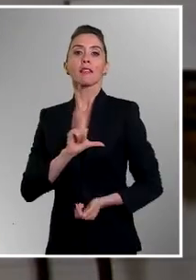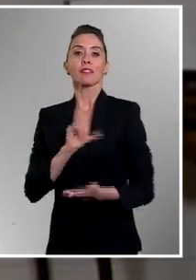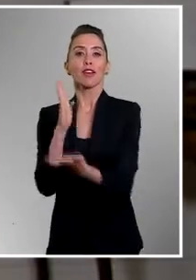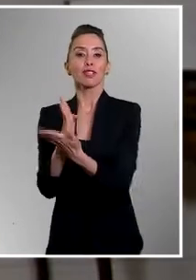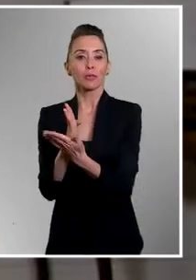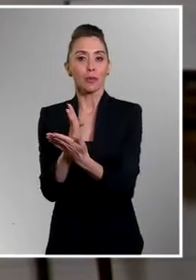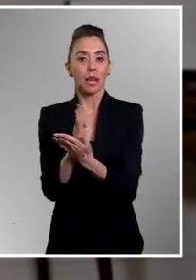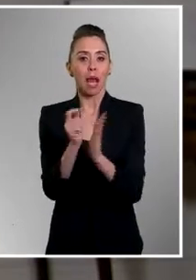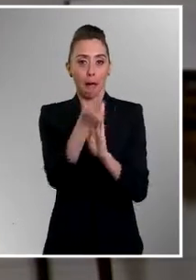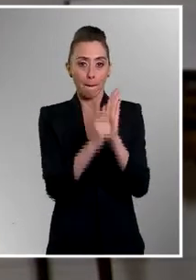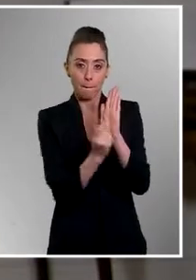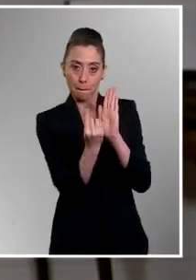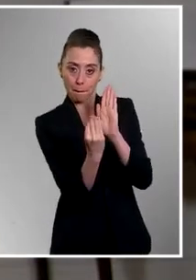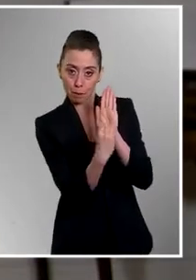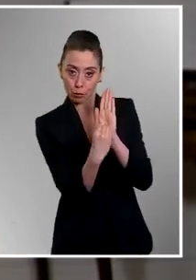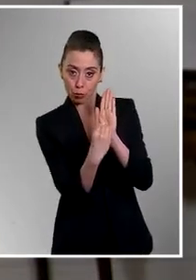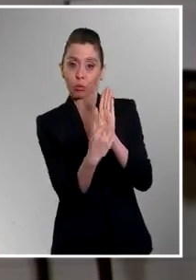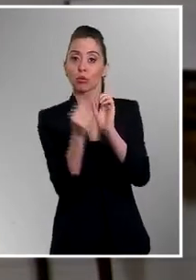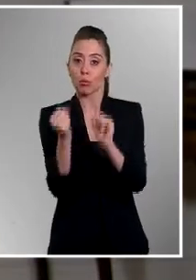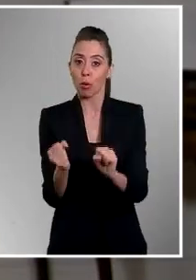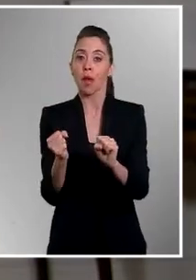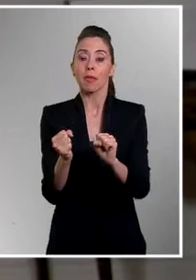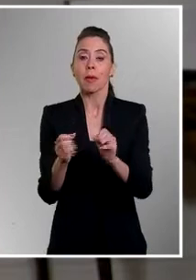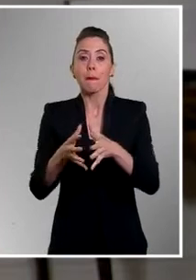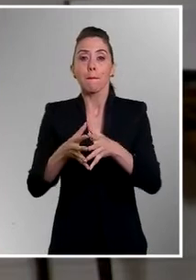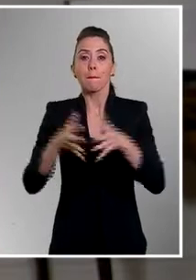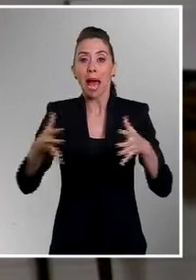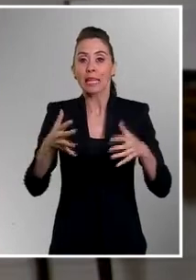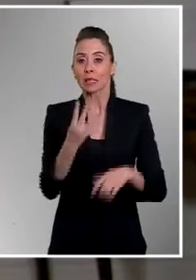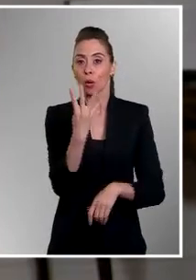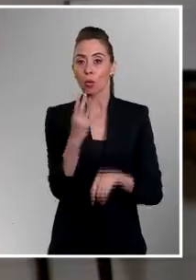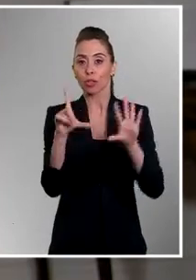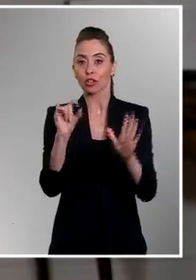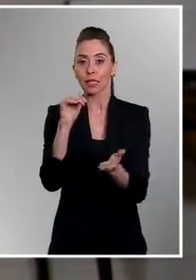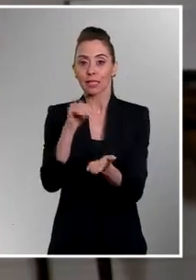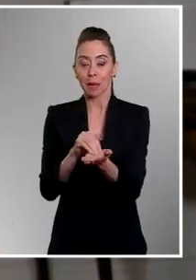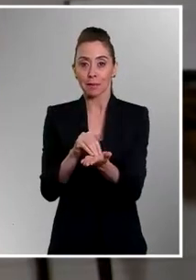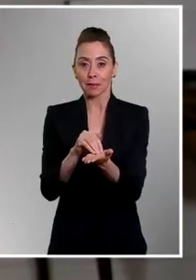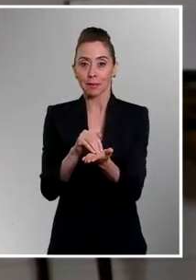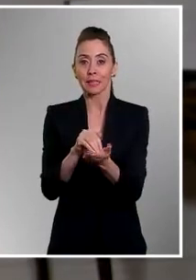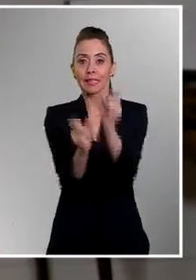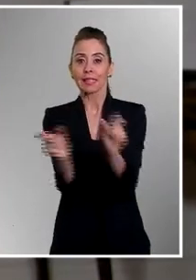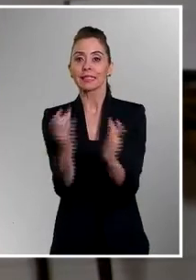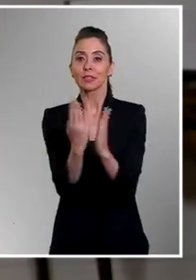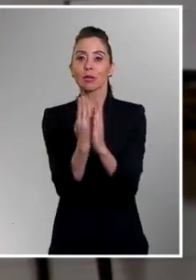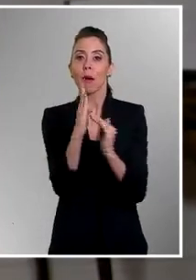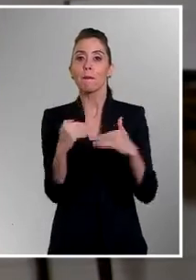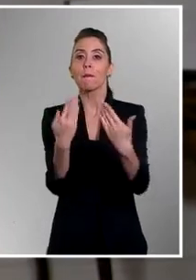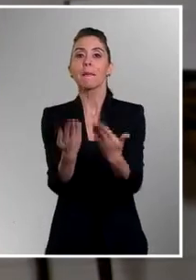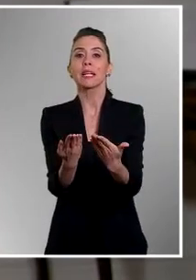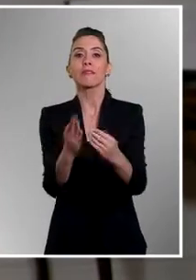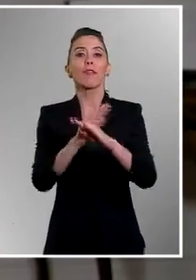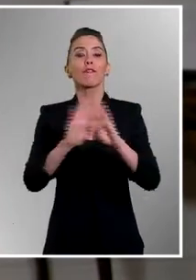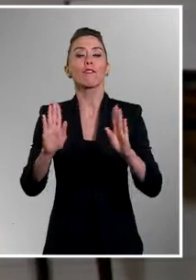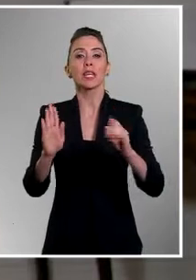este presupuesto también hará posible que ampliemos en hasta 470.000 el número de estudiantes beneficiados con el fin